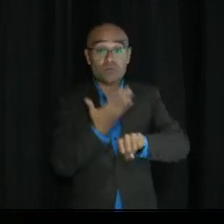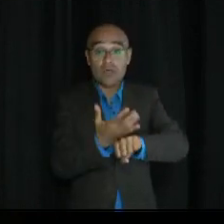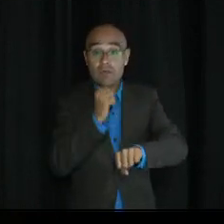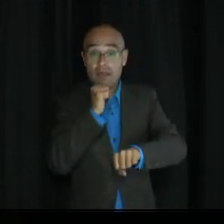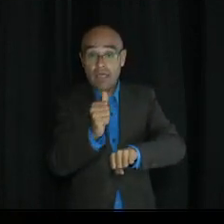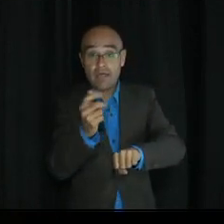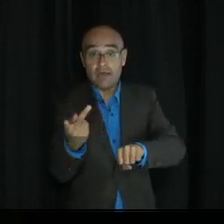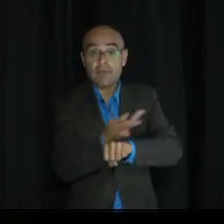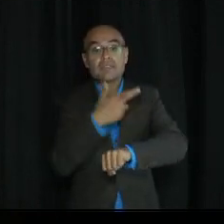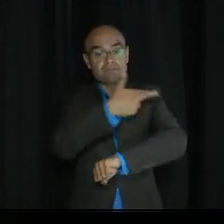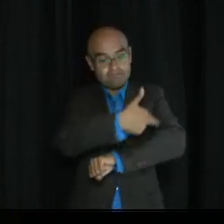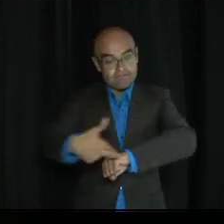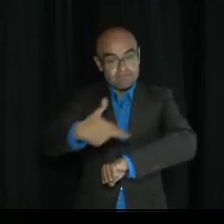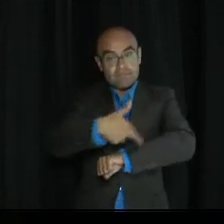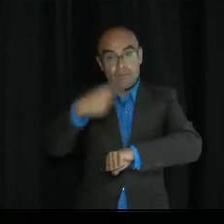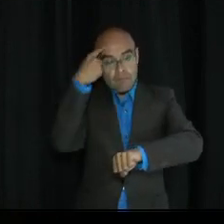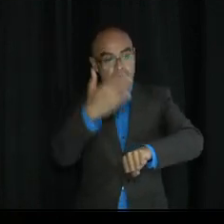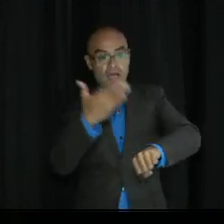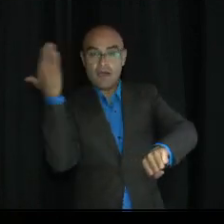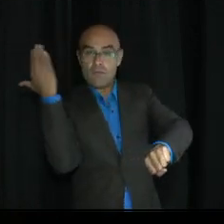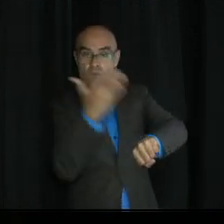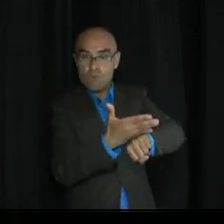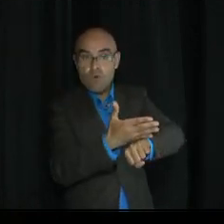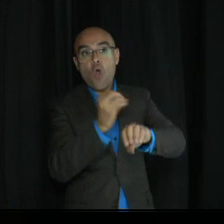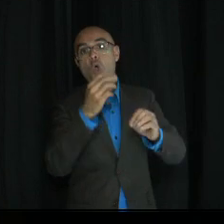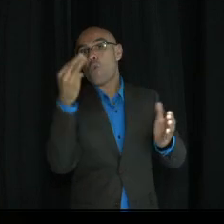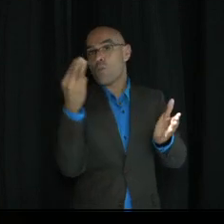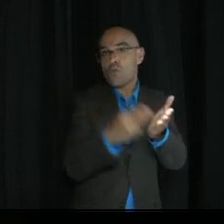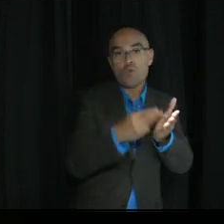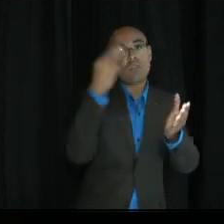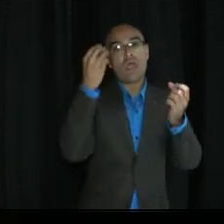un procedimiento de tipo administrativo para esta persona, ¿sí?